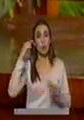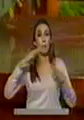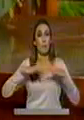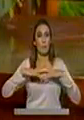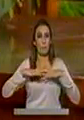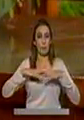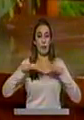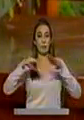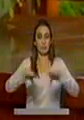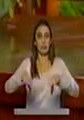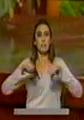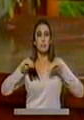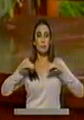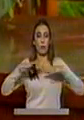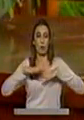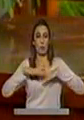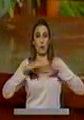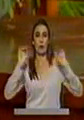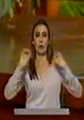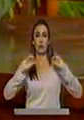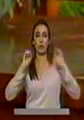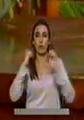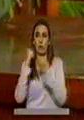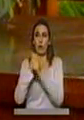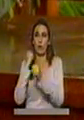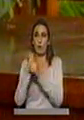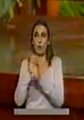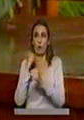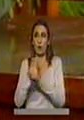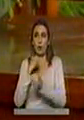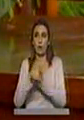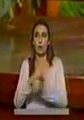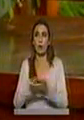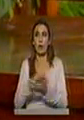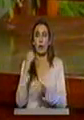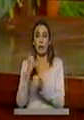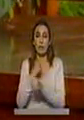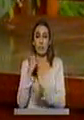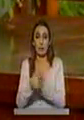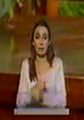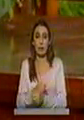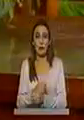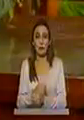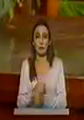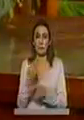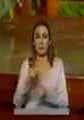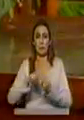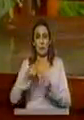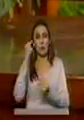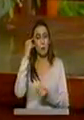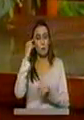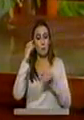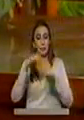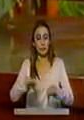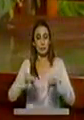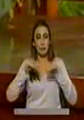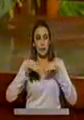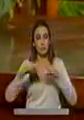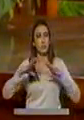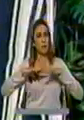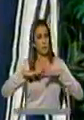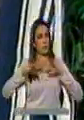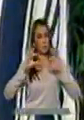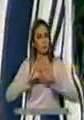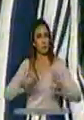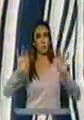que tomarlas, que no solamente tiene que estar trabajando. El trabajar es bueno, pero el darse sus vacaciones y conocer su propio territorio es